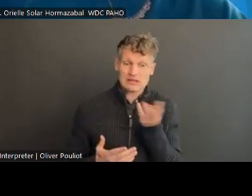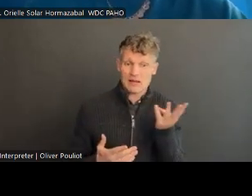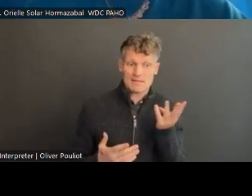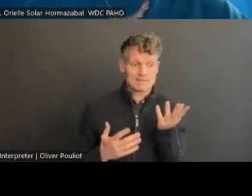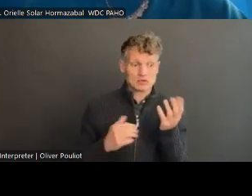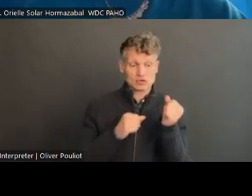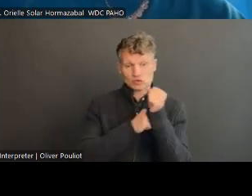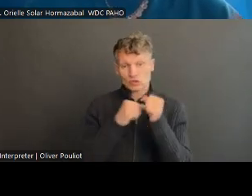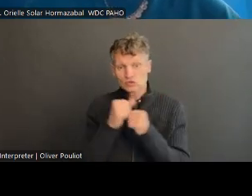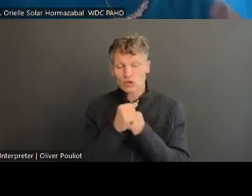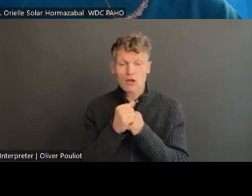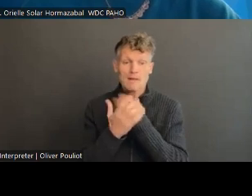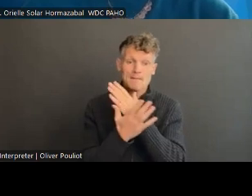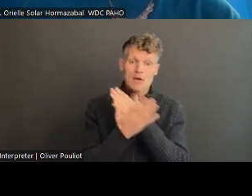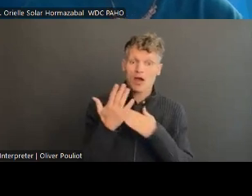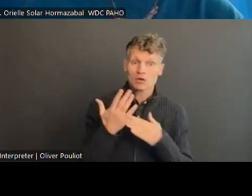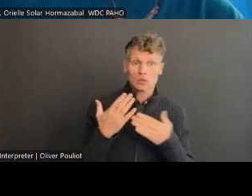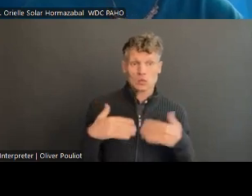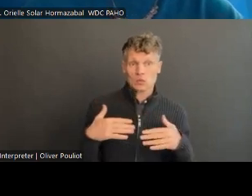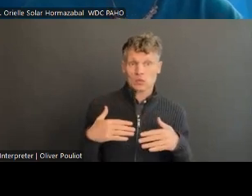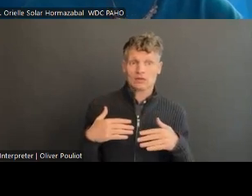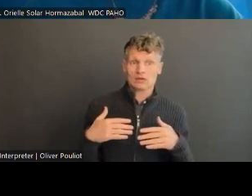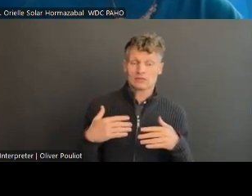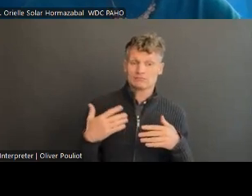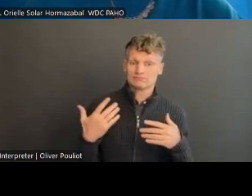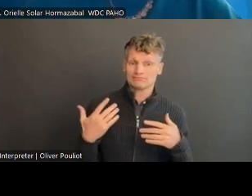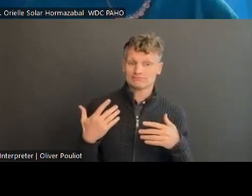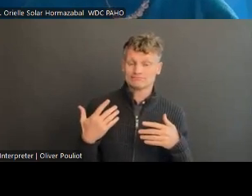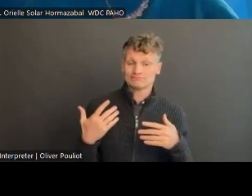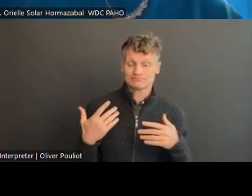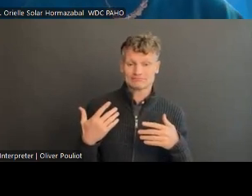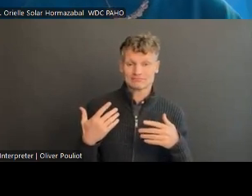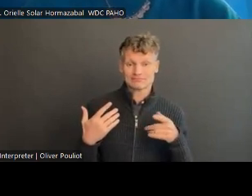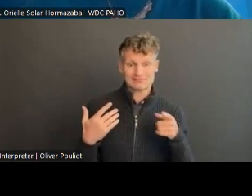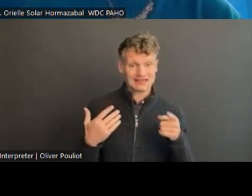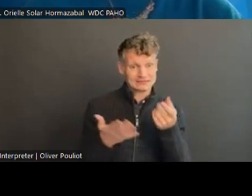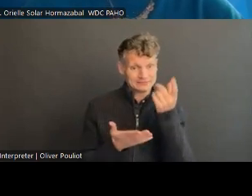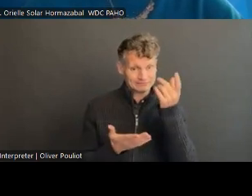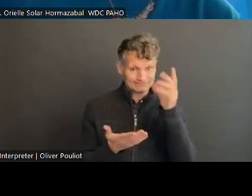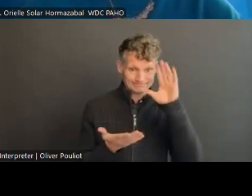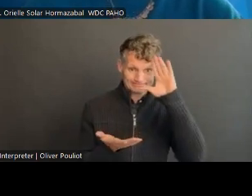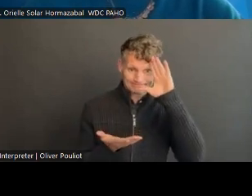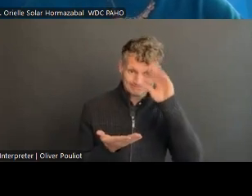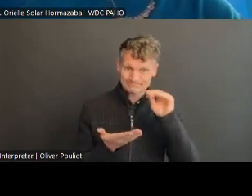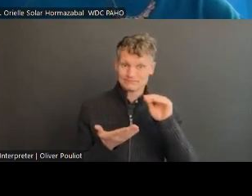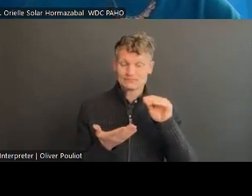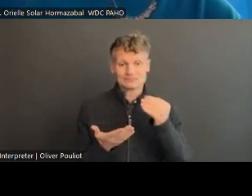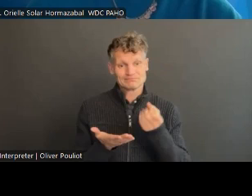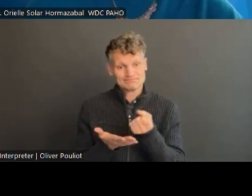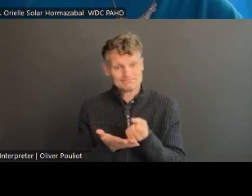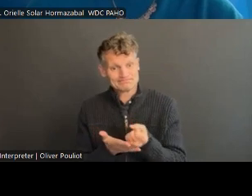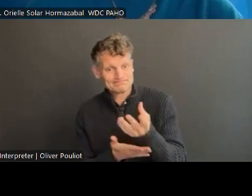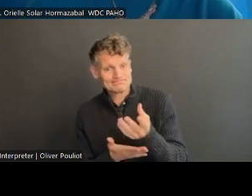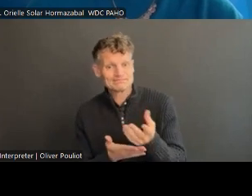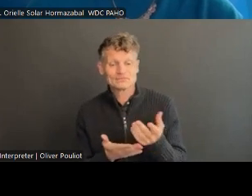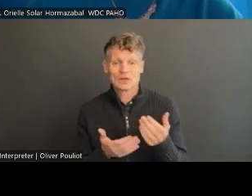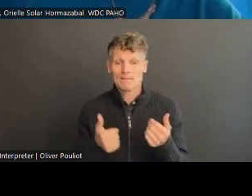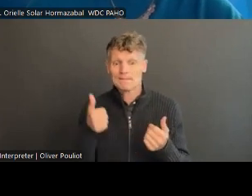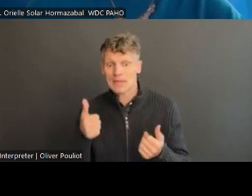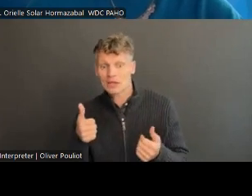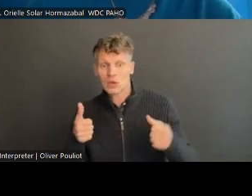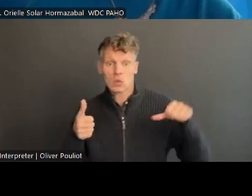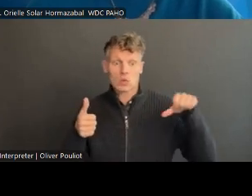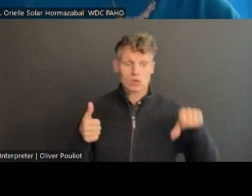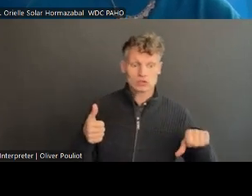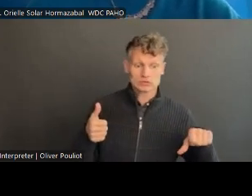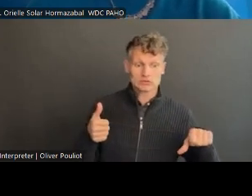cómo tenemos mejores o peores resultados en esta materia a través de lo que es privación económica y material, desprotección social, invisibilización